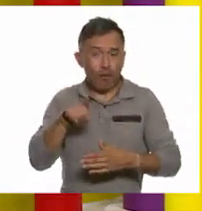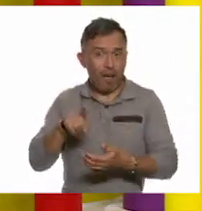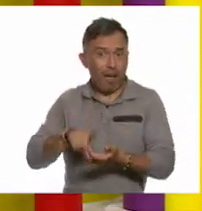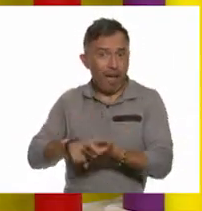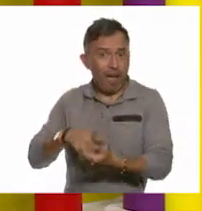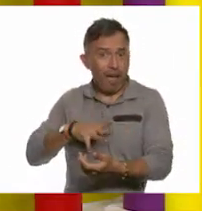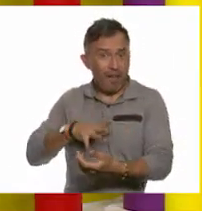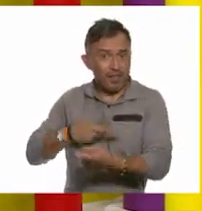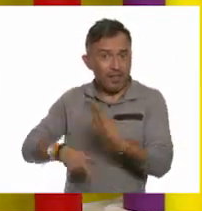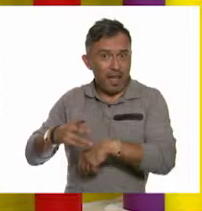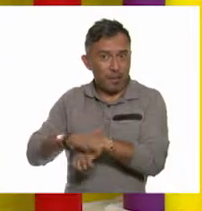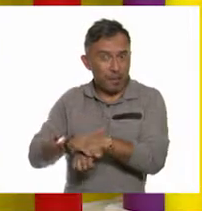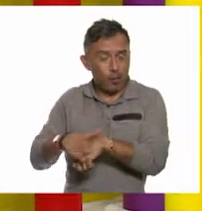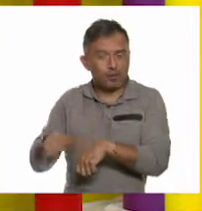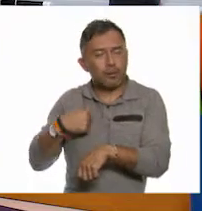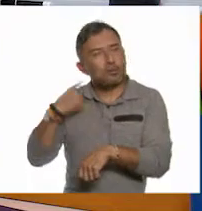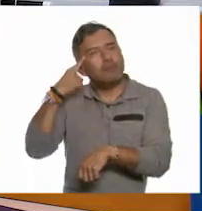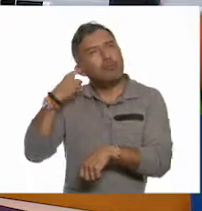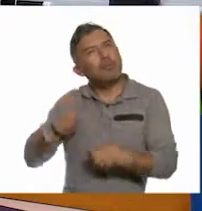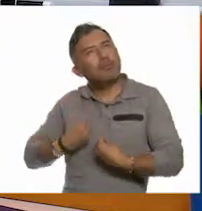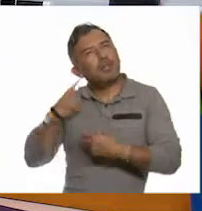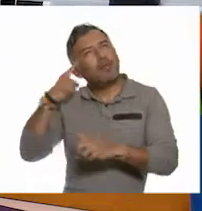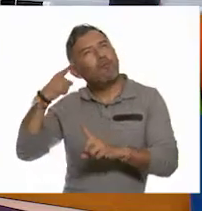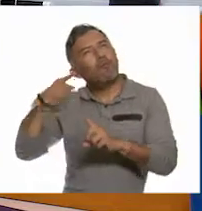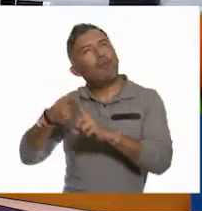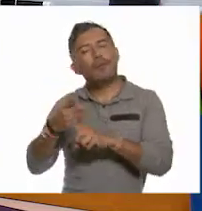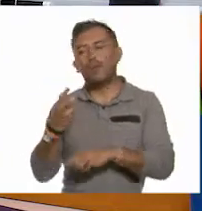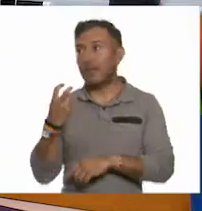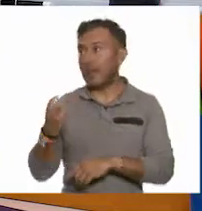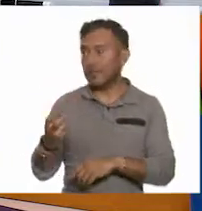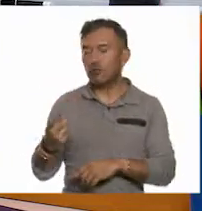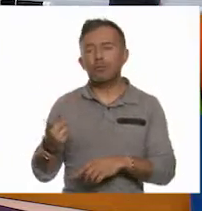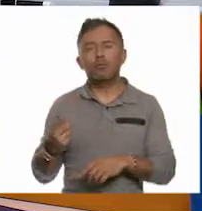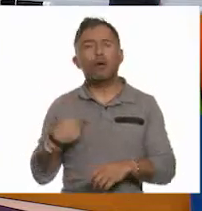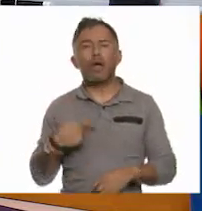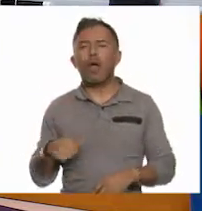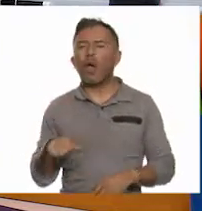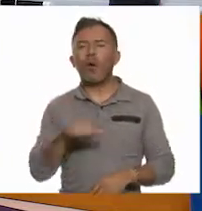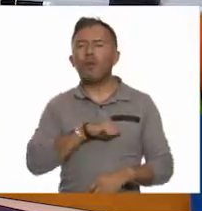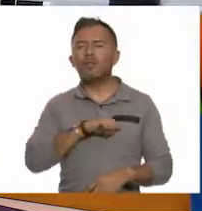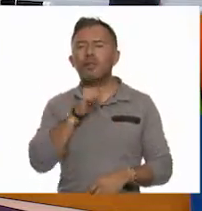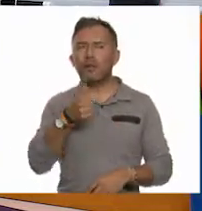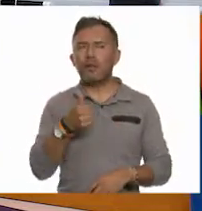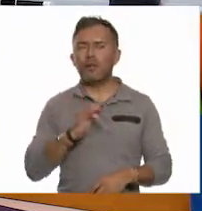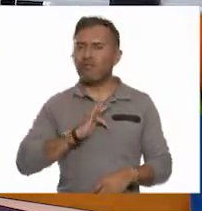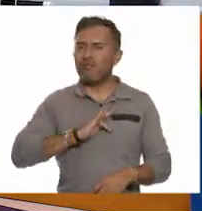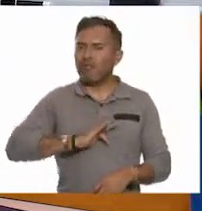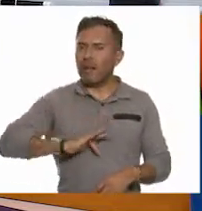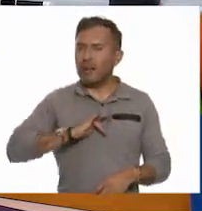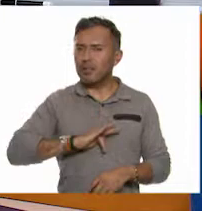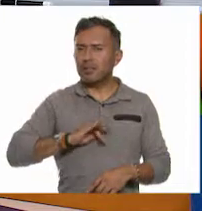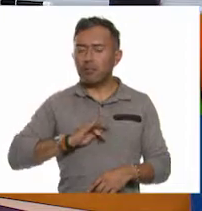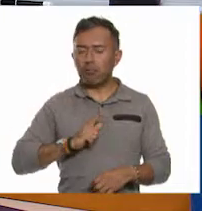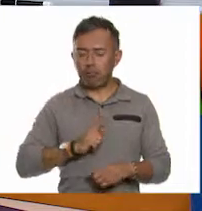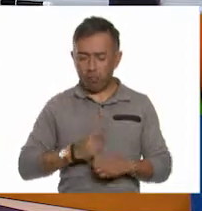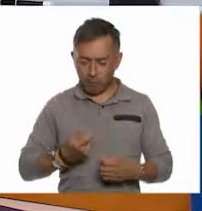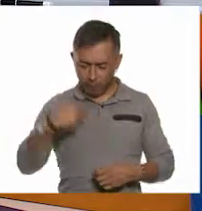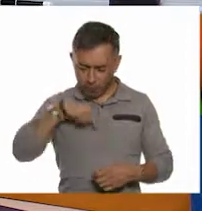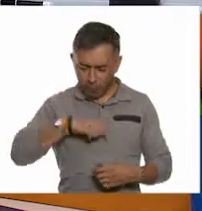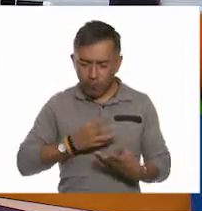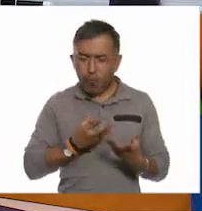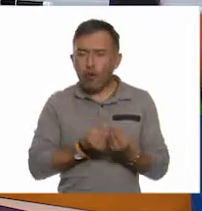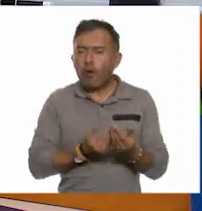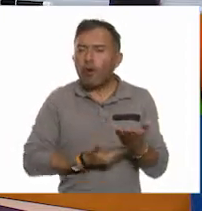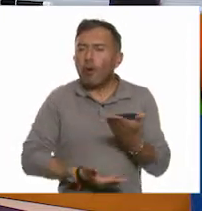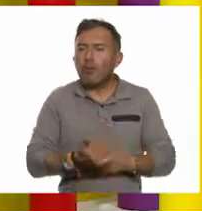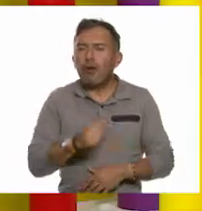y ganó el sentido de su vida. Así es. Al final ya no fue egoísta y pues fue muy feliz. Descubrió la felicidad en el compartir con